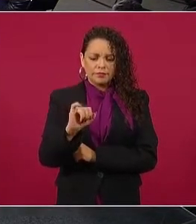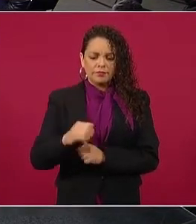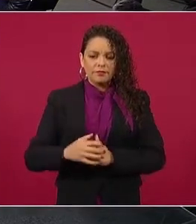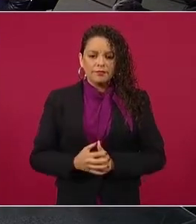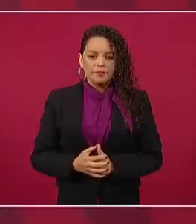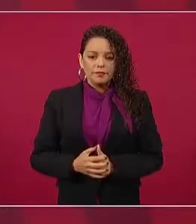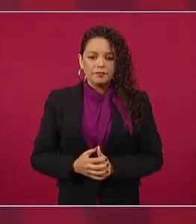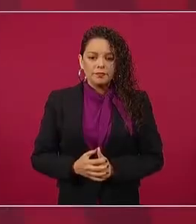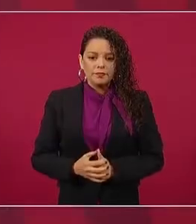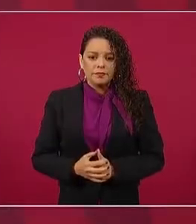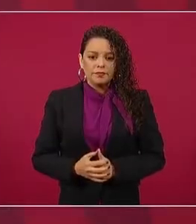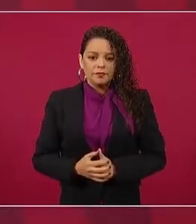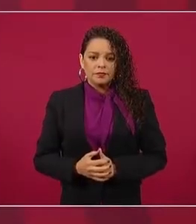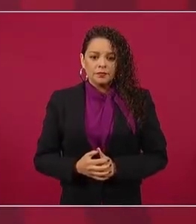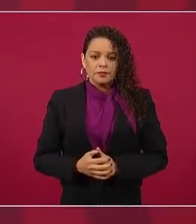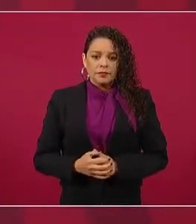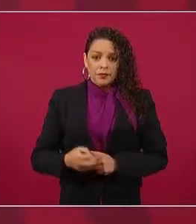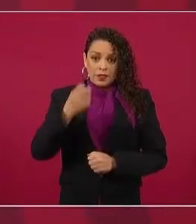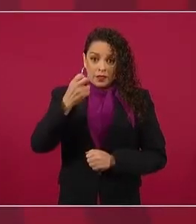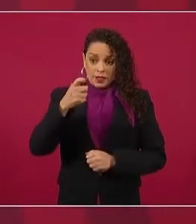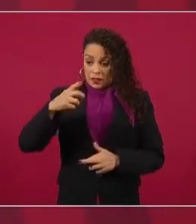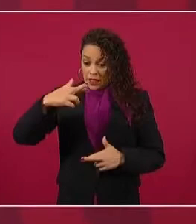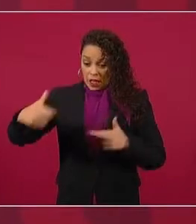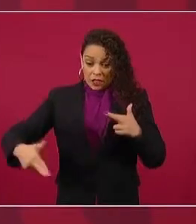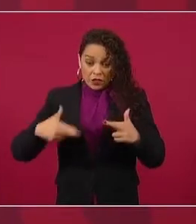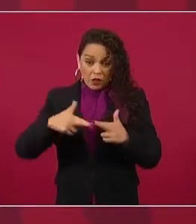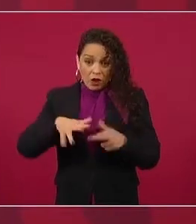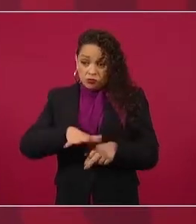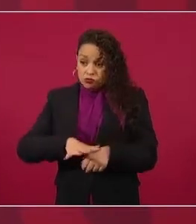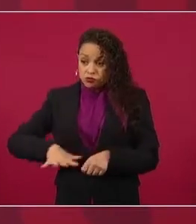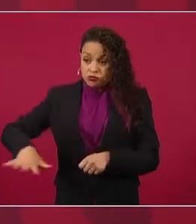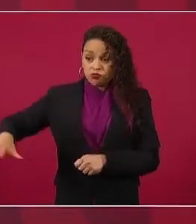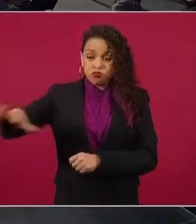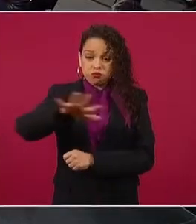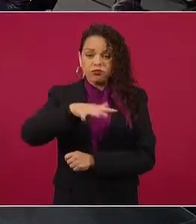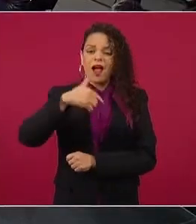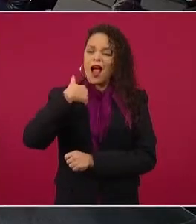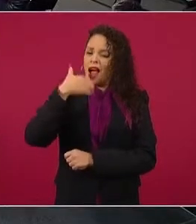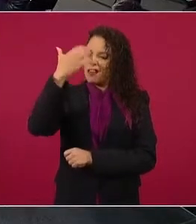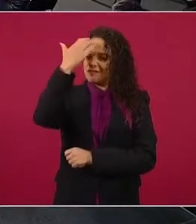Toda esa región la conozco, todos los municipios